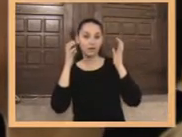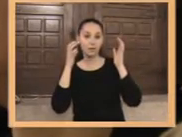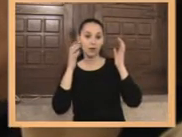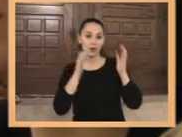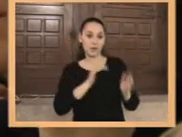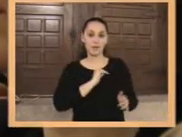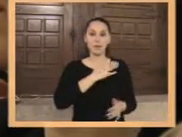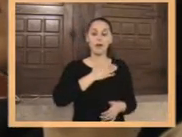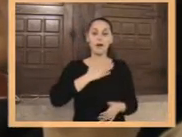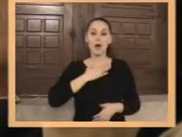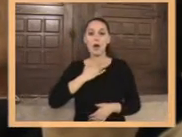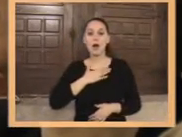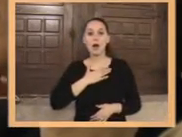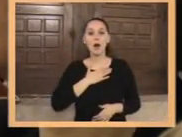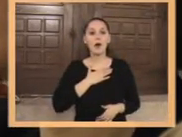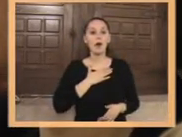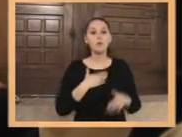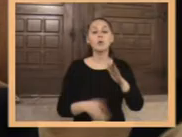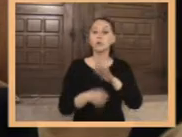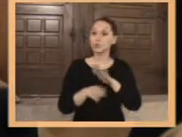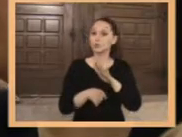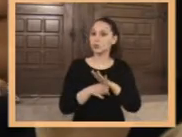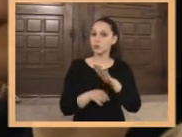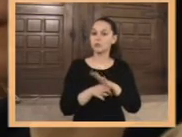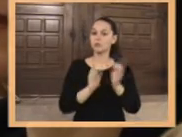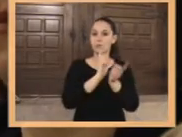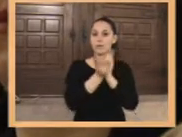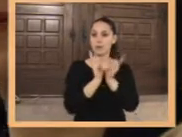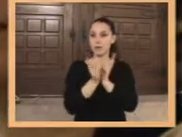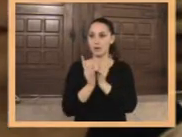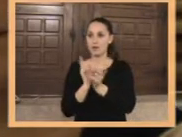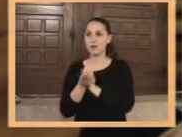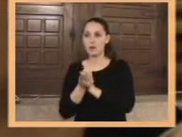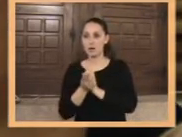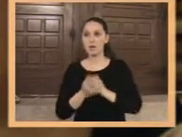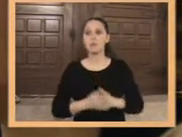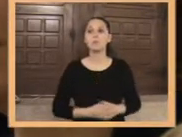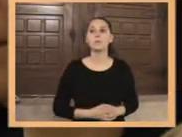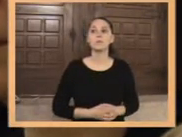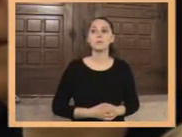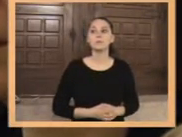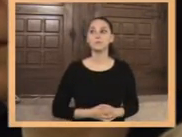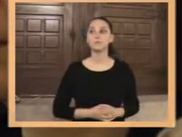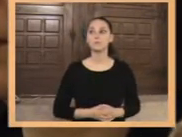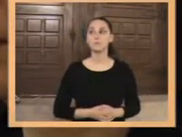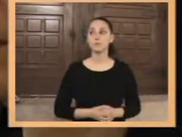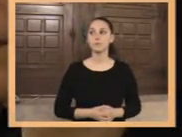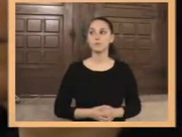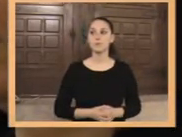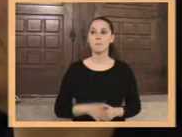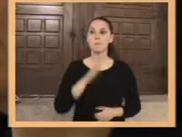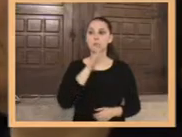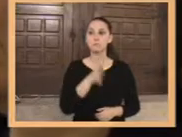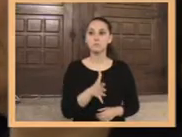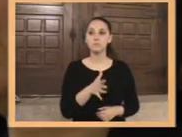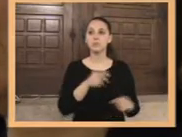sí se ha ido avanzando, ¿no? Los trabajos que usted, precisamente, usted lleva haciendo, ¿no? Con esta ordenanza. Con lo cual, creo